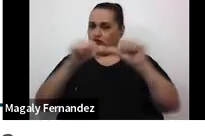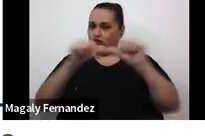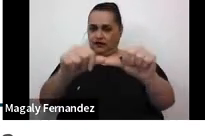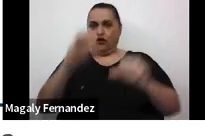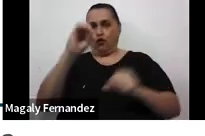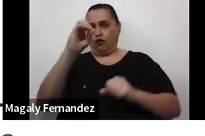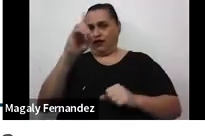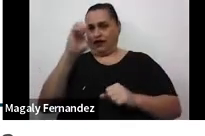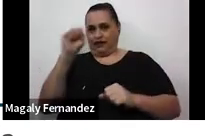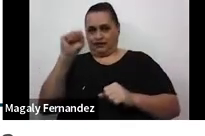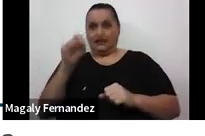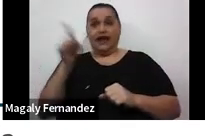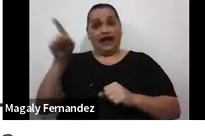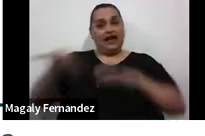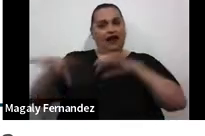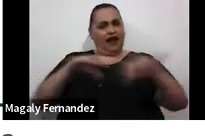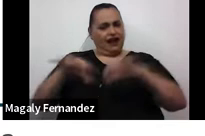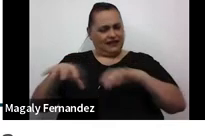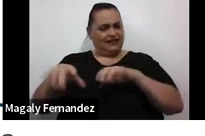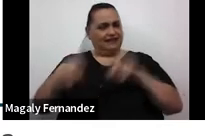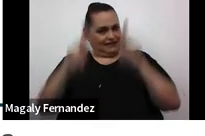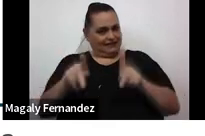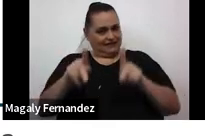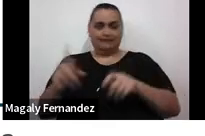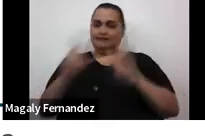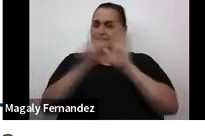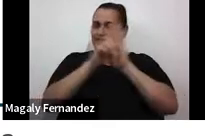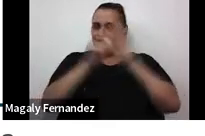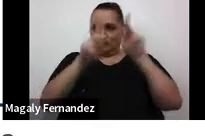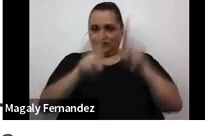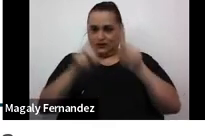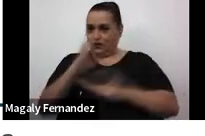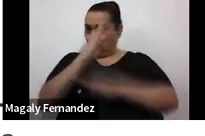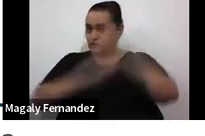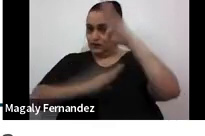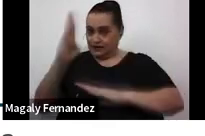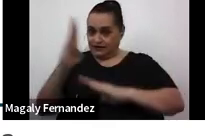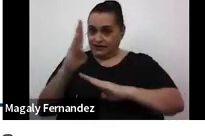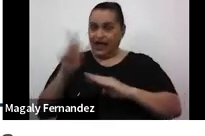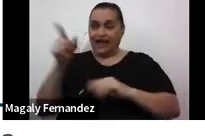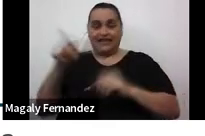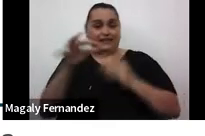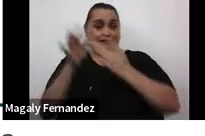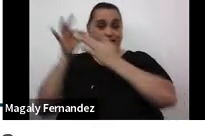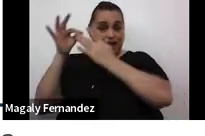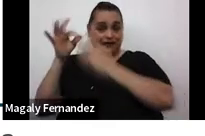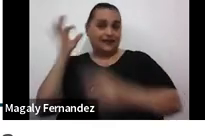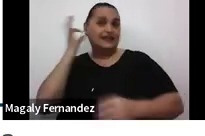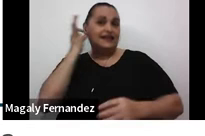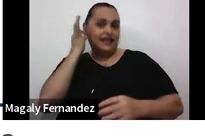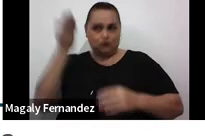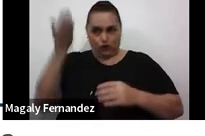Damaris además es activista por los derechos de las personas con discapacidad en particular de las mujeres